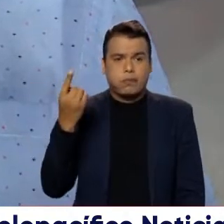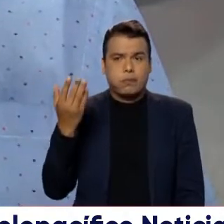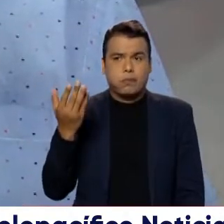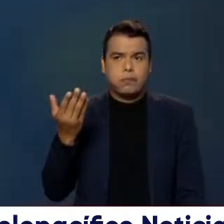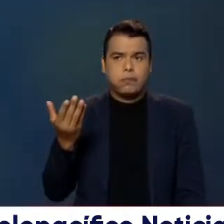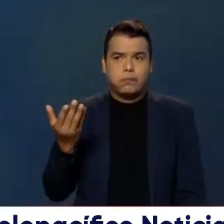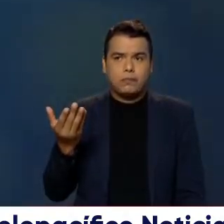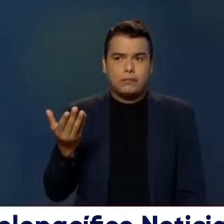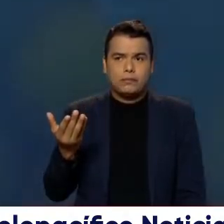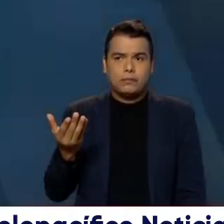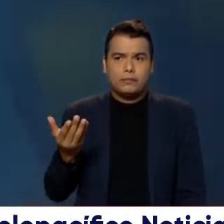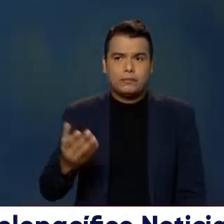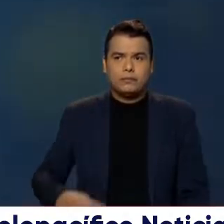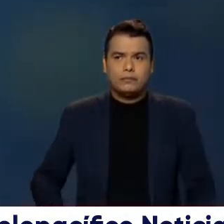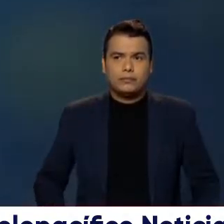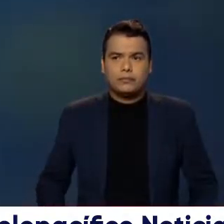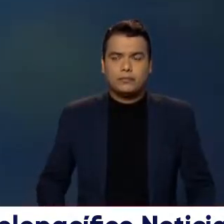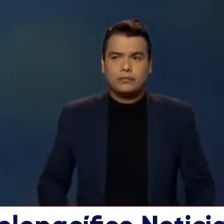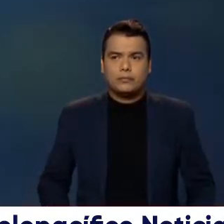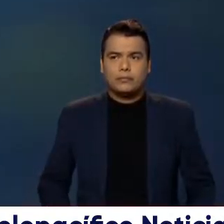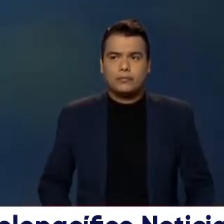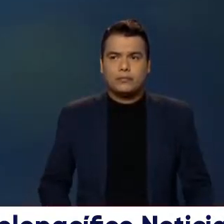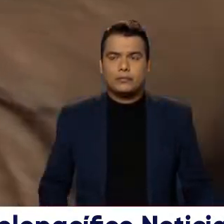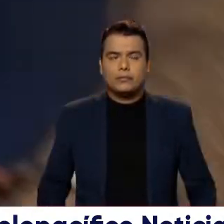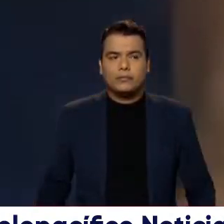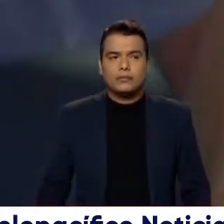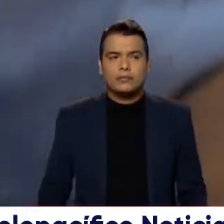esta población.